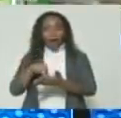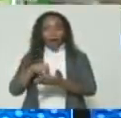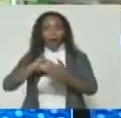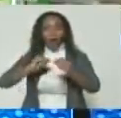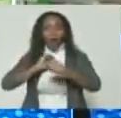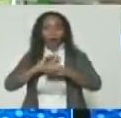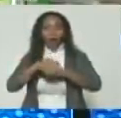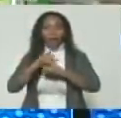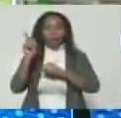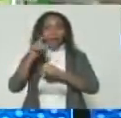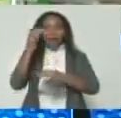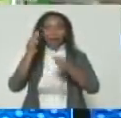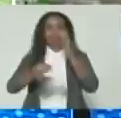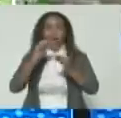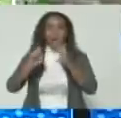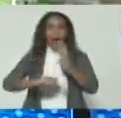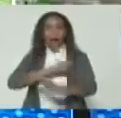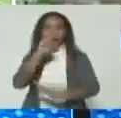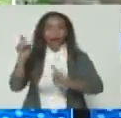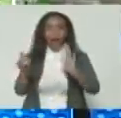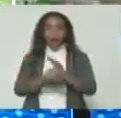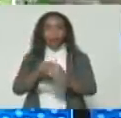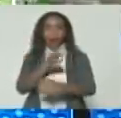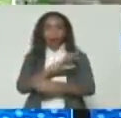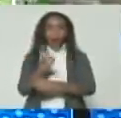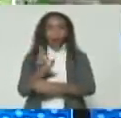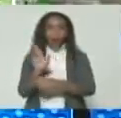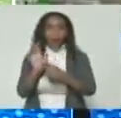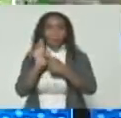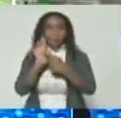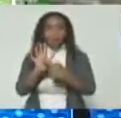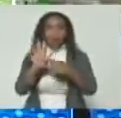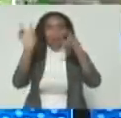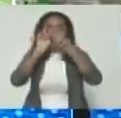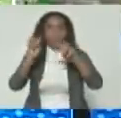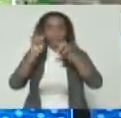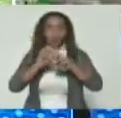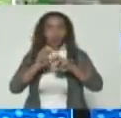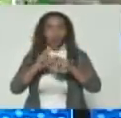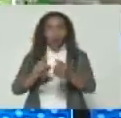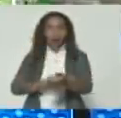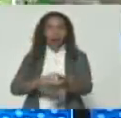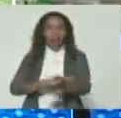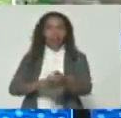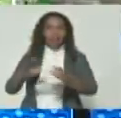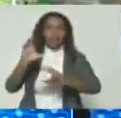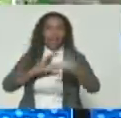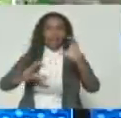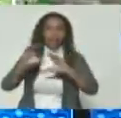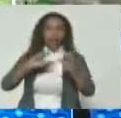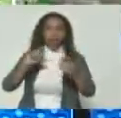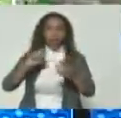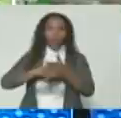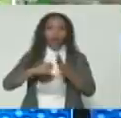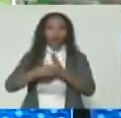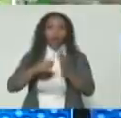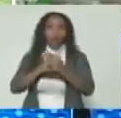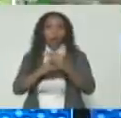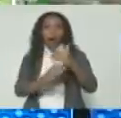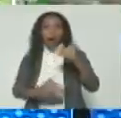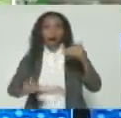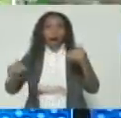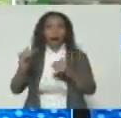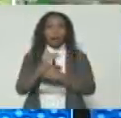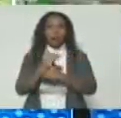La Fiscalía General de la República ha conducido investigaciones con un carácter científico, técnico de los más alto nivel del